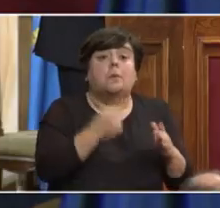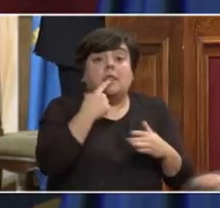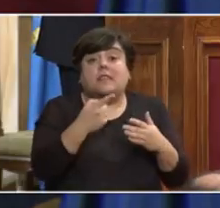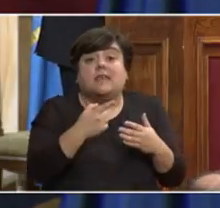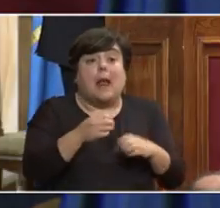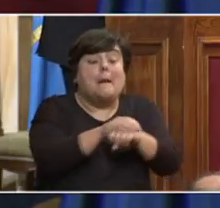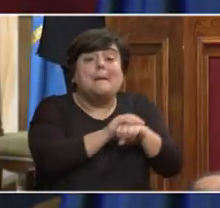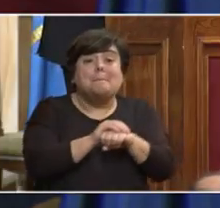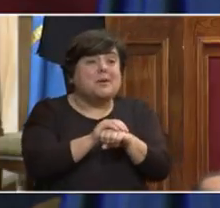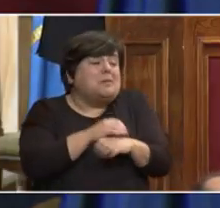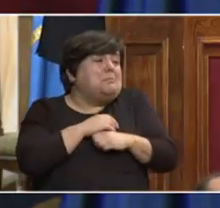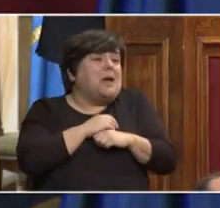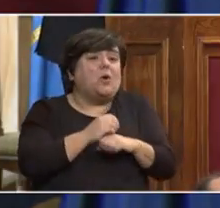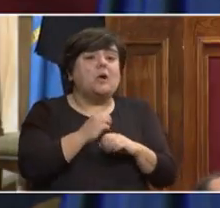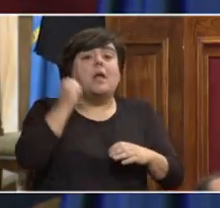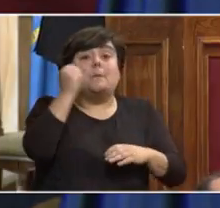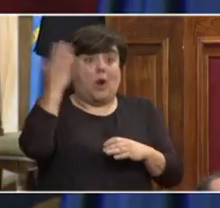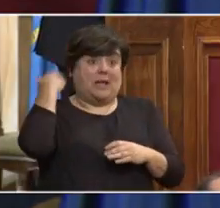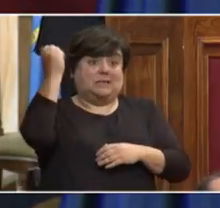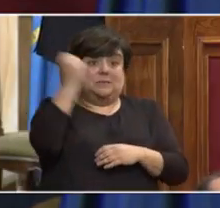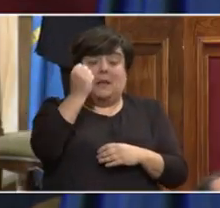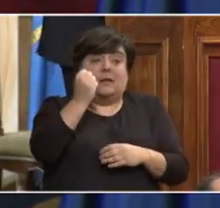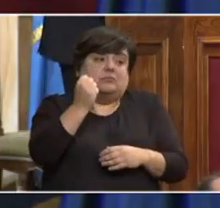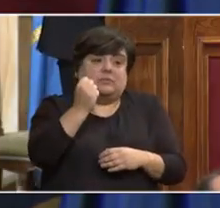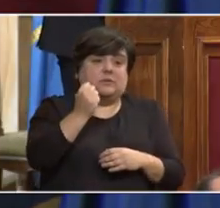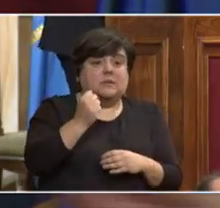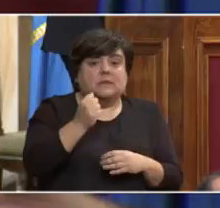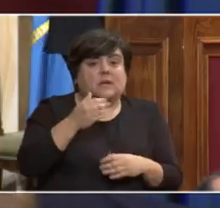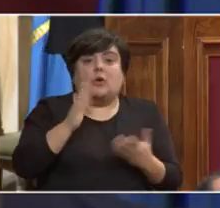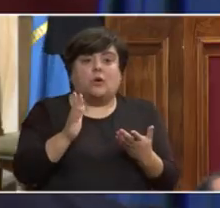amigo te clava un puñal por la espalda, debes desconfiar de su amistad.